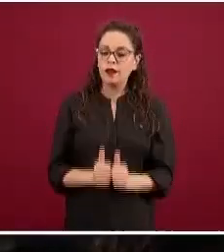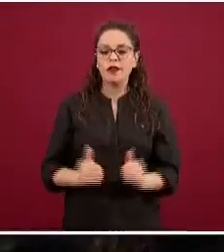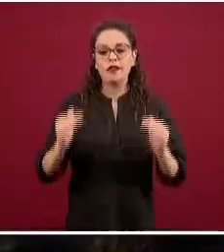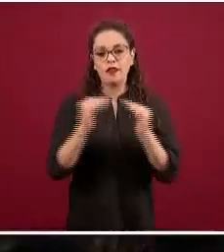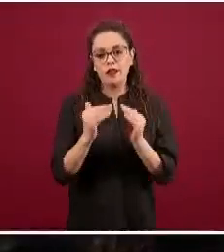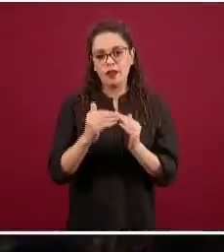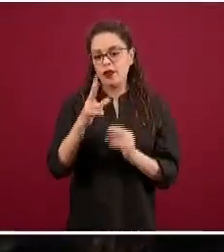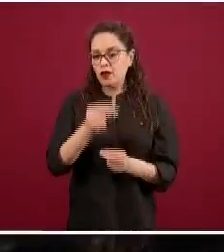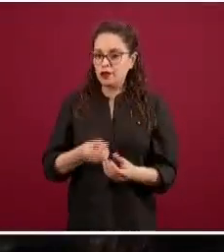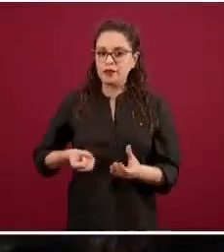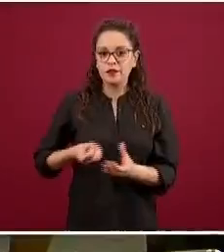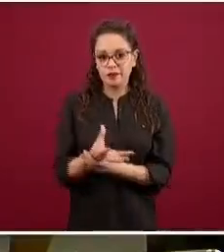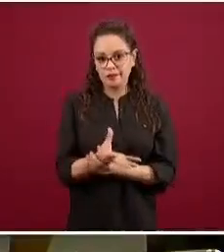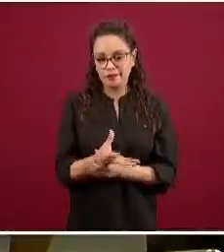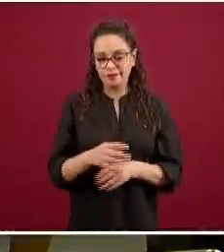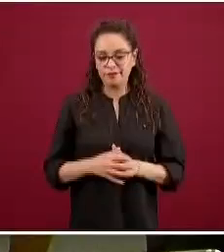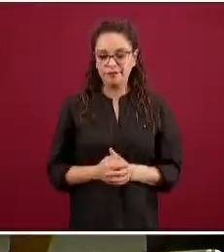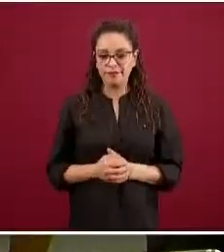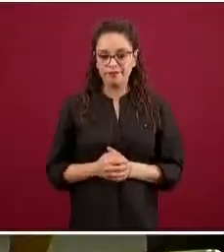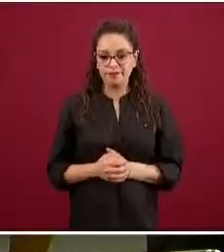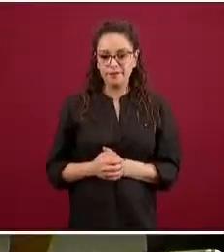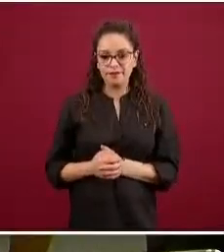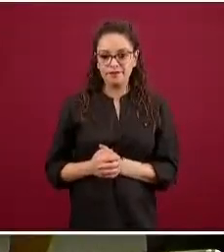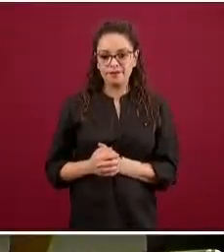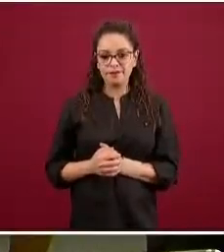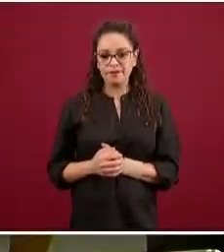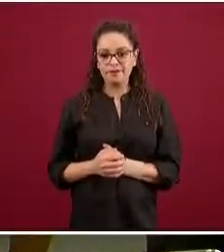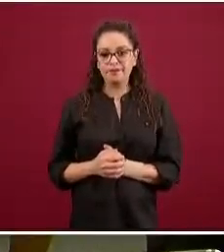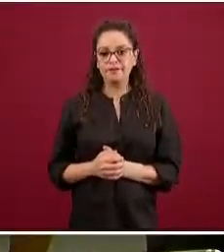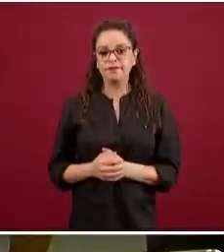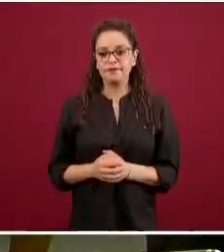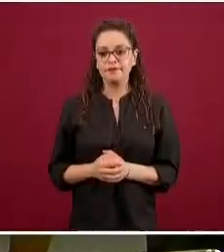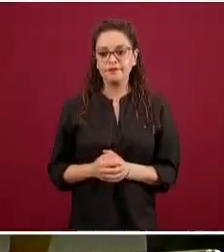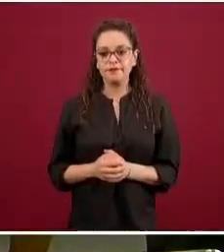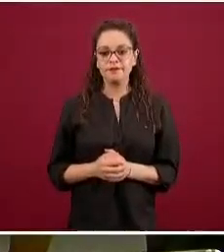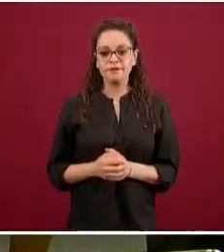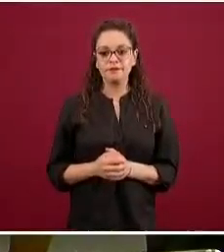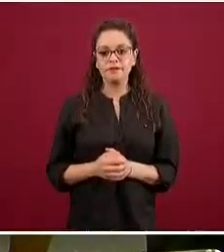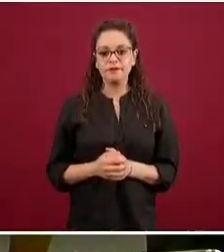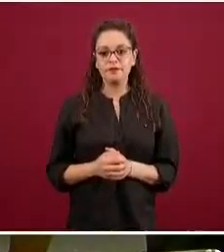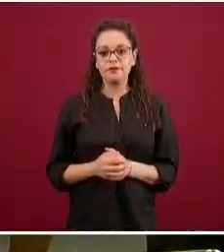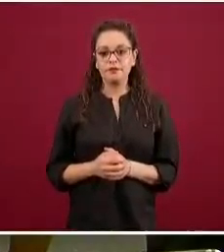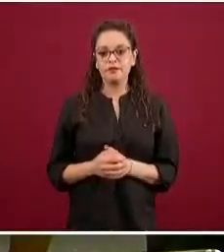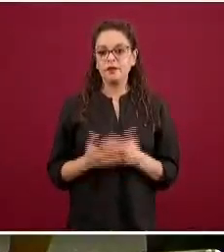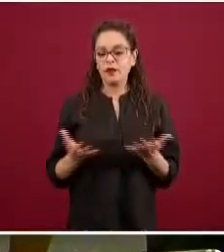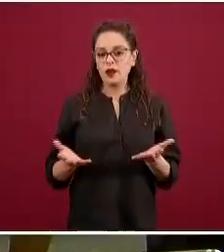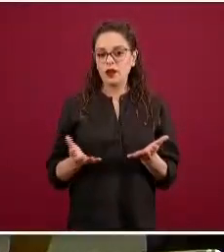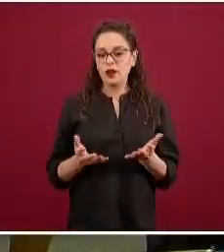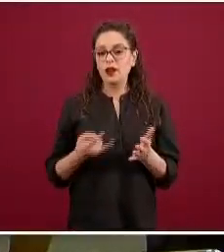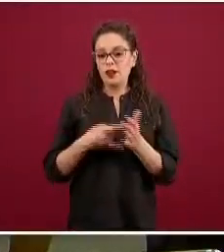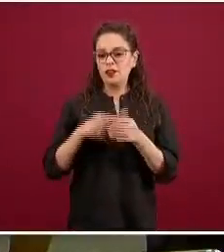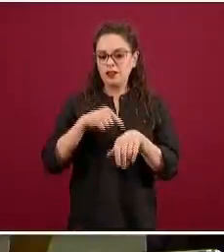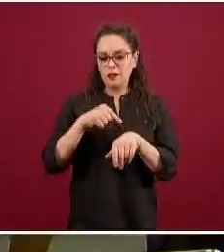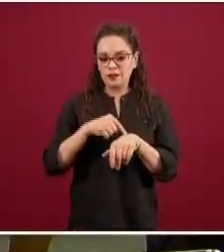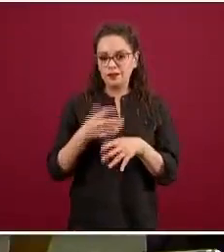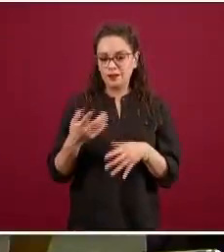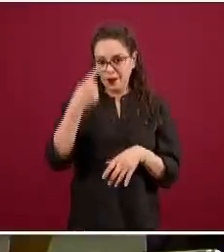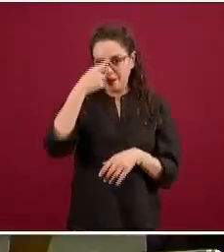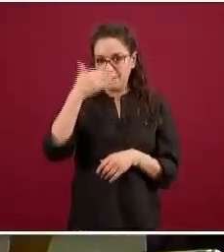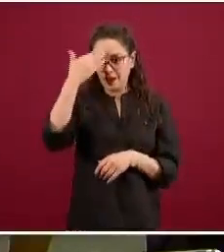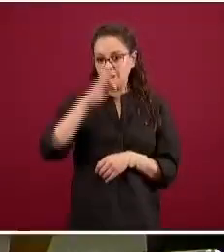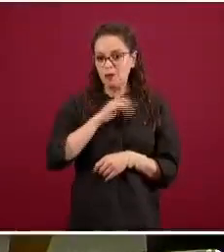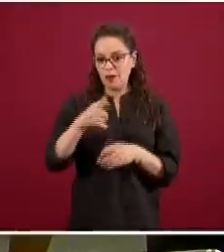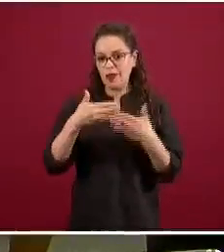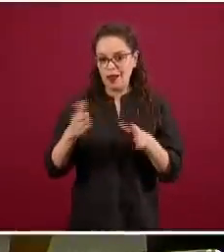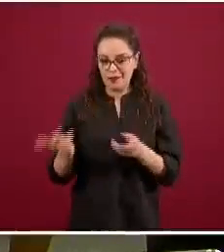interpretación. Finalmente, ¿qué hora es? Para que les dé tiempo de hacer preguntas. y sería